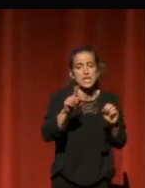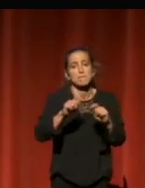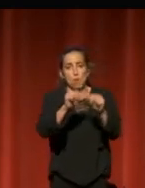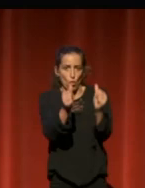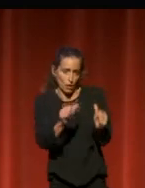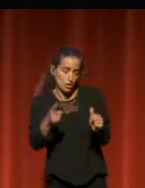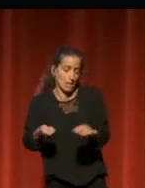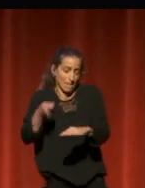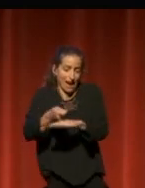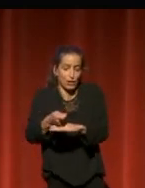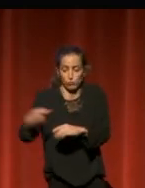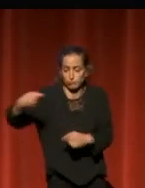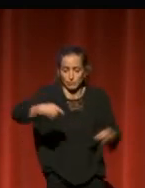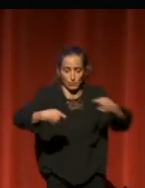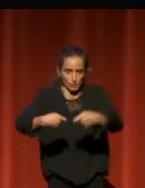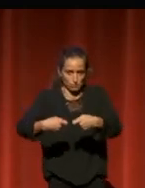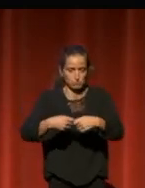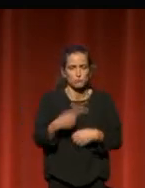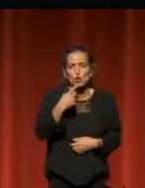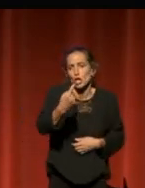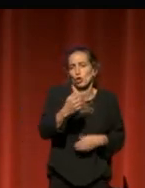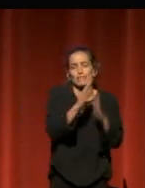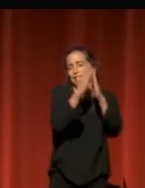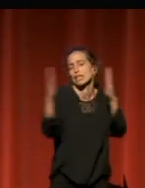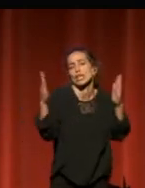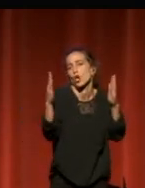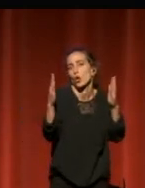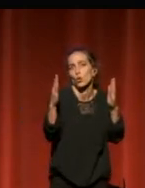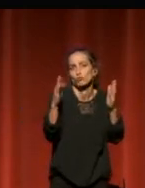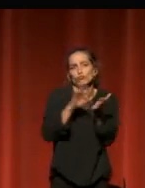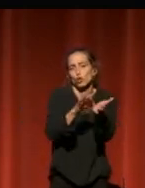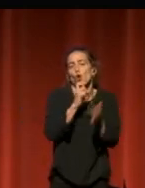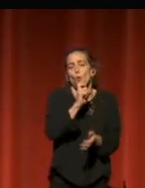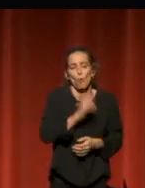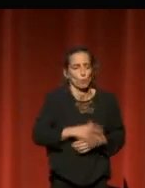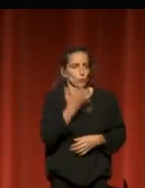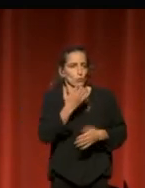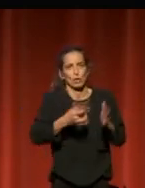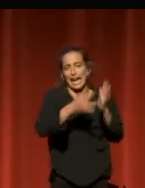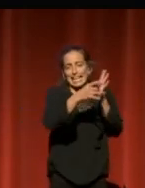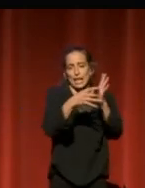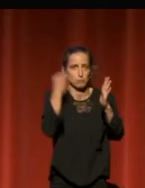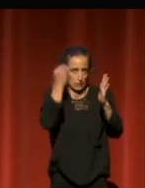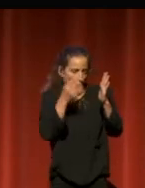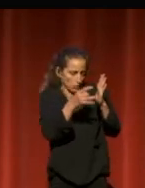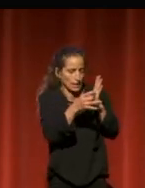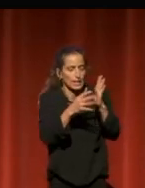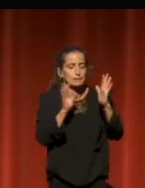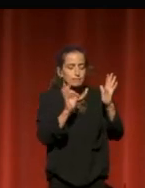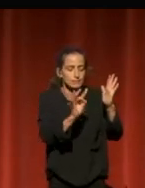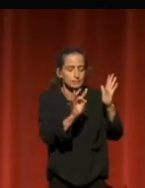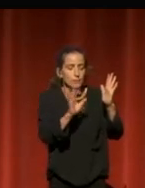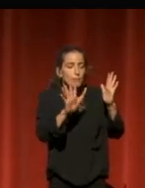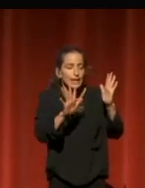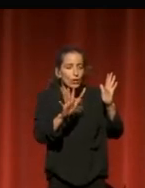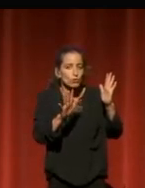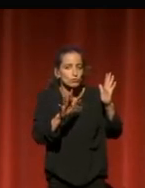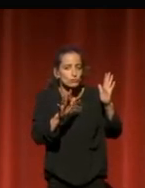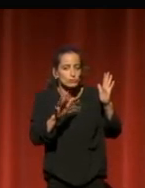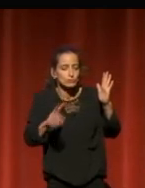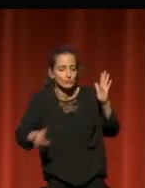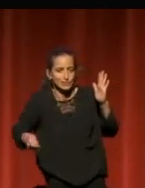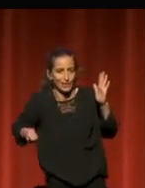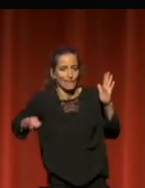yo te digo cómo tiene que ser el servicio bibliotecario, un servicio de calidad, que consideramos de calidad, pero para ello te financio. No